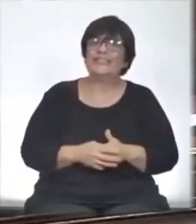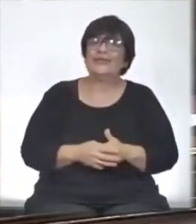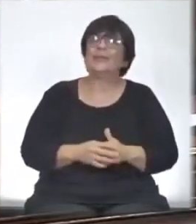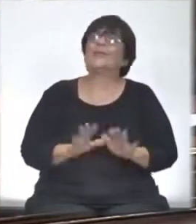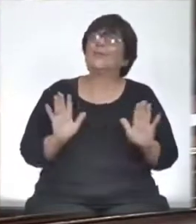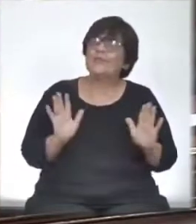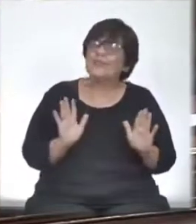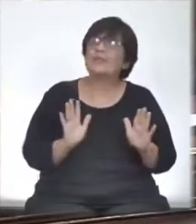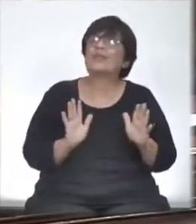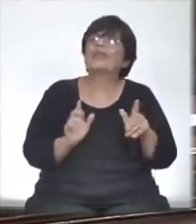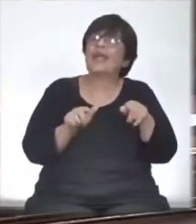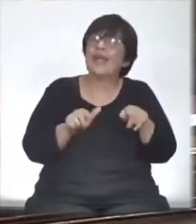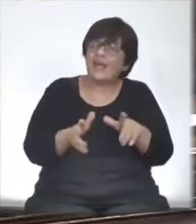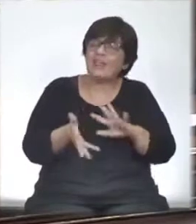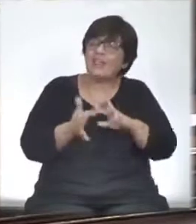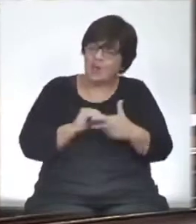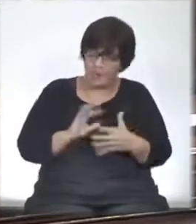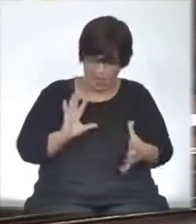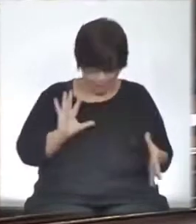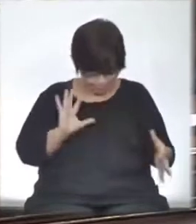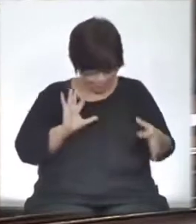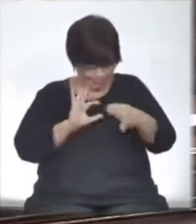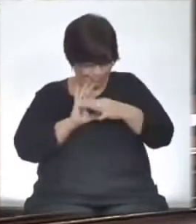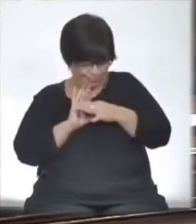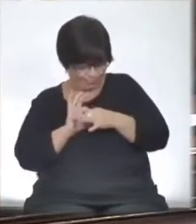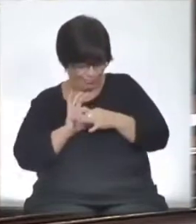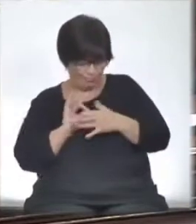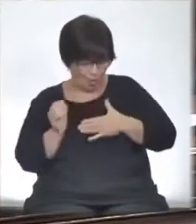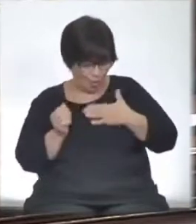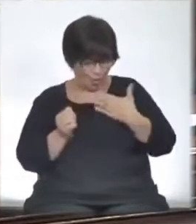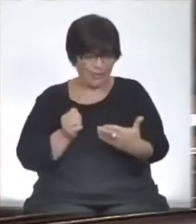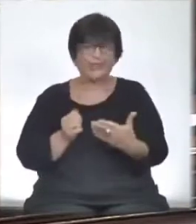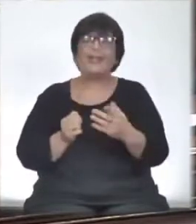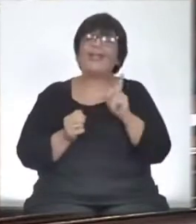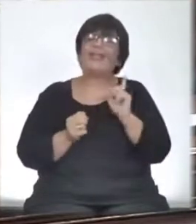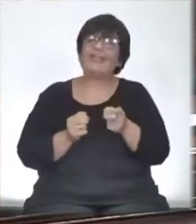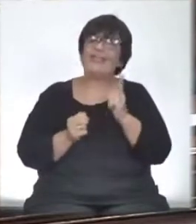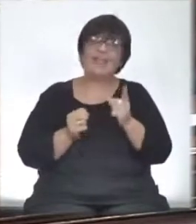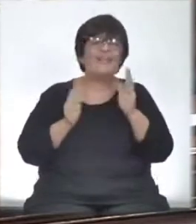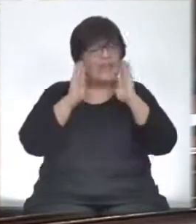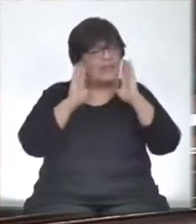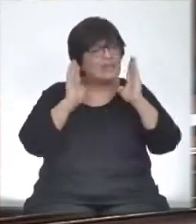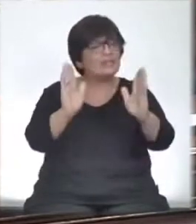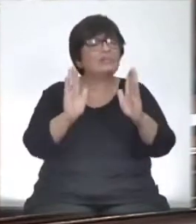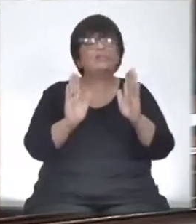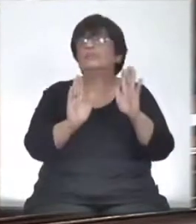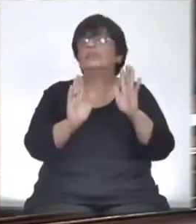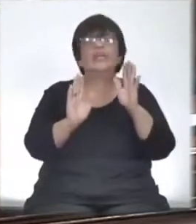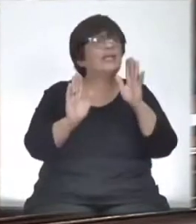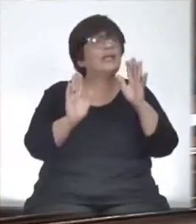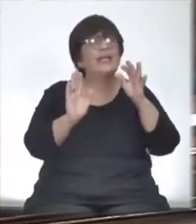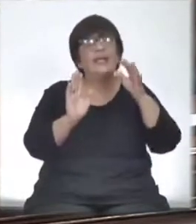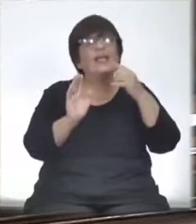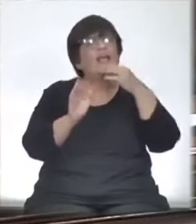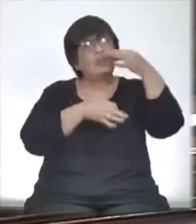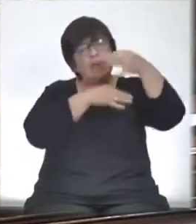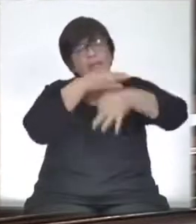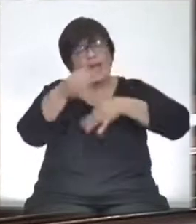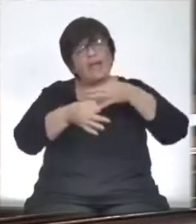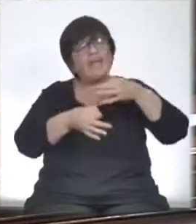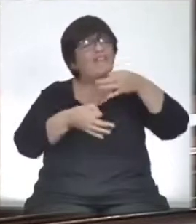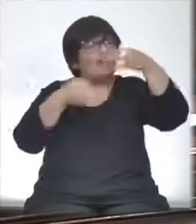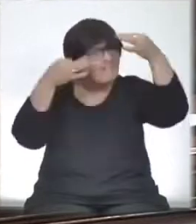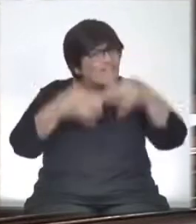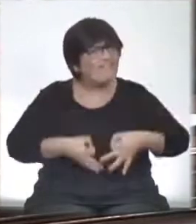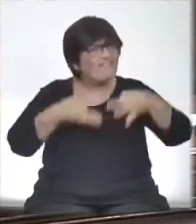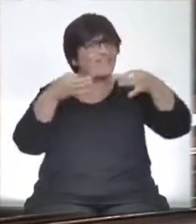Y creo que en ese espíritu de reconciliación es que tenemos que abordar estas cosas, diciendo toda la verdad, porque vamos